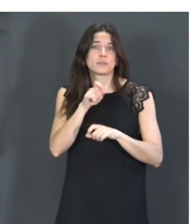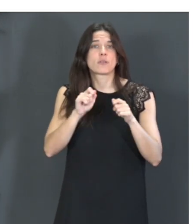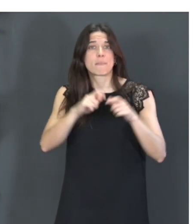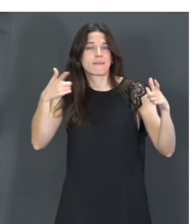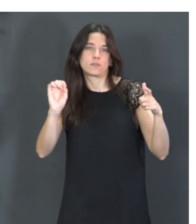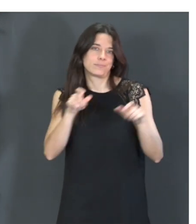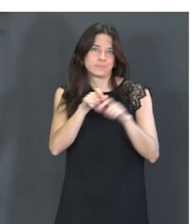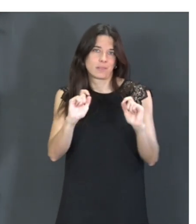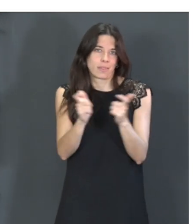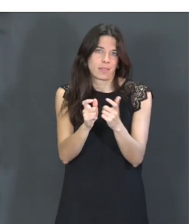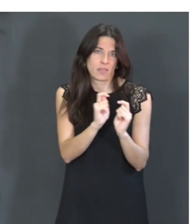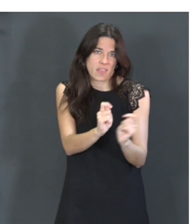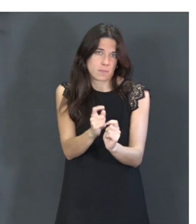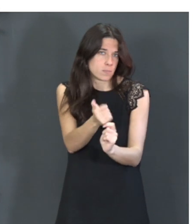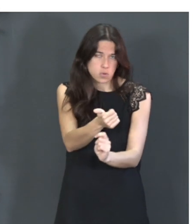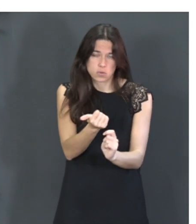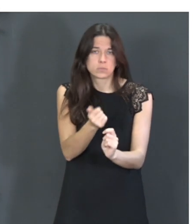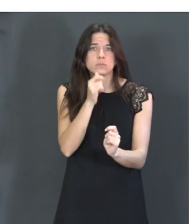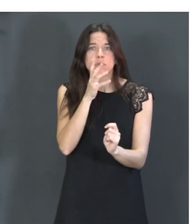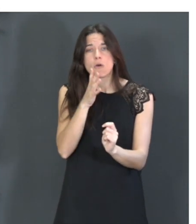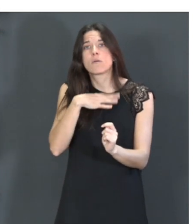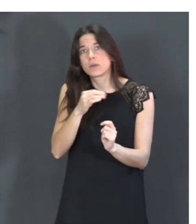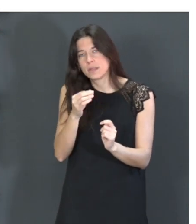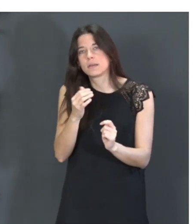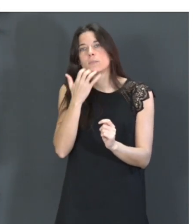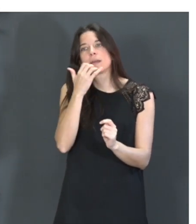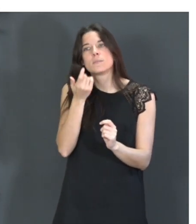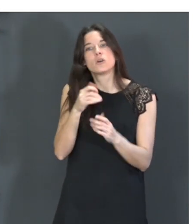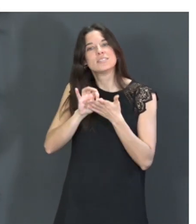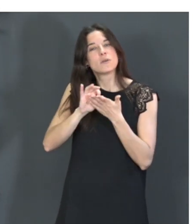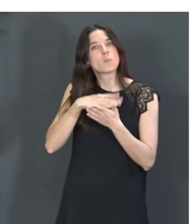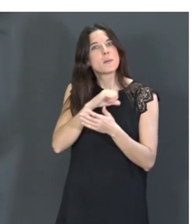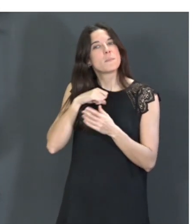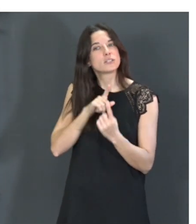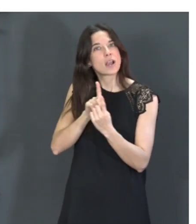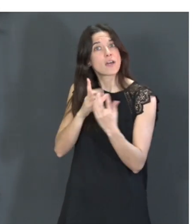de personas. Ahora va a ser posible poder personalizar mucho los servicios a